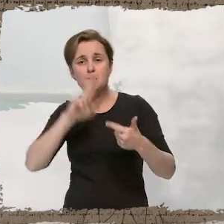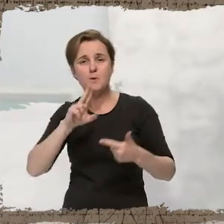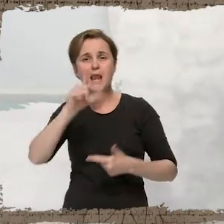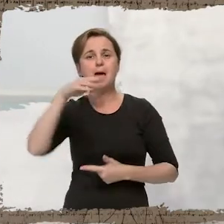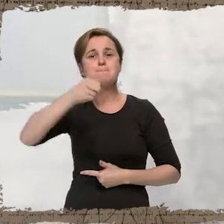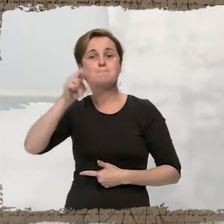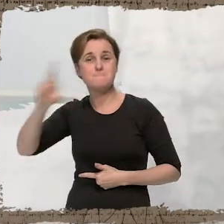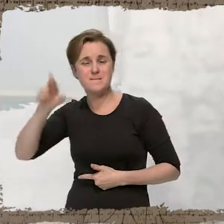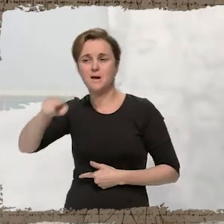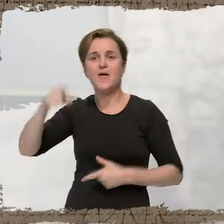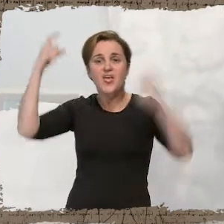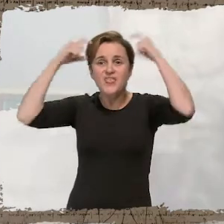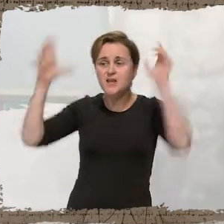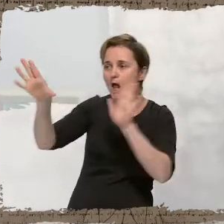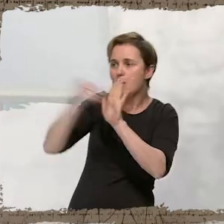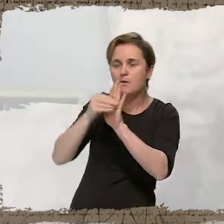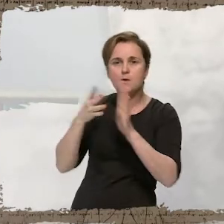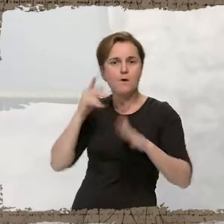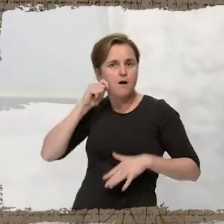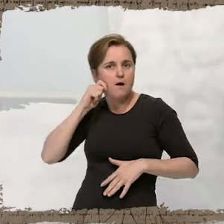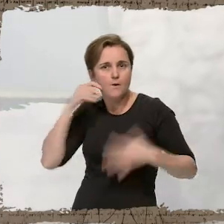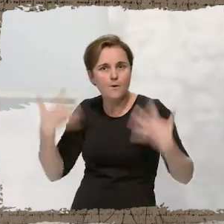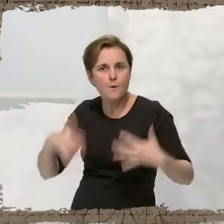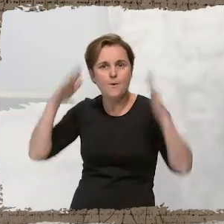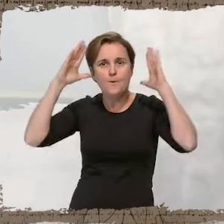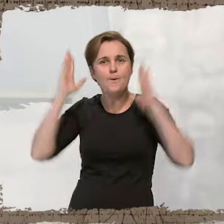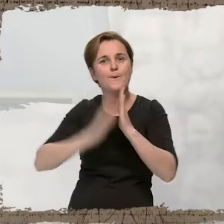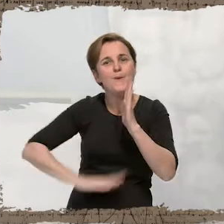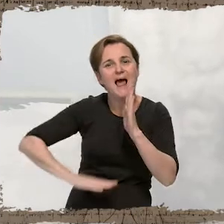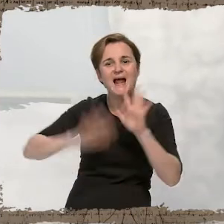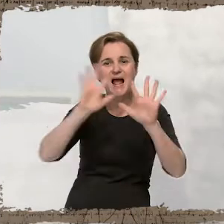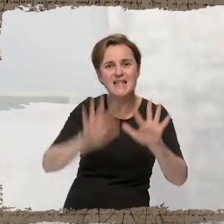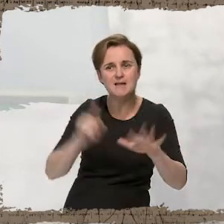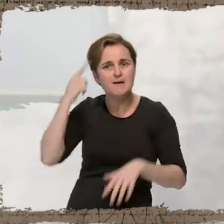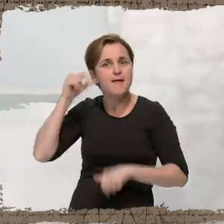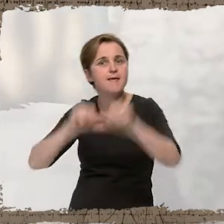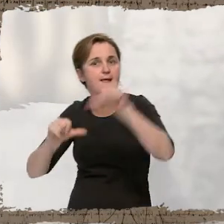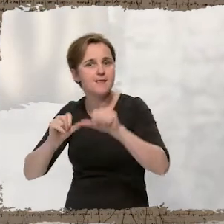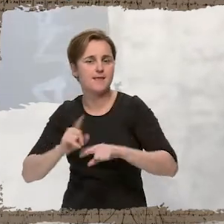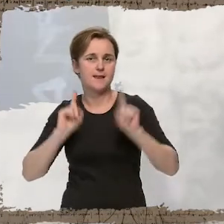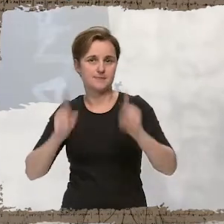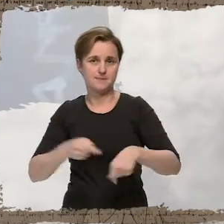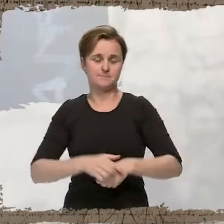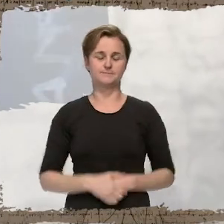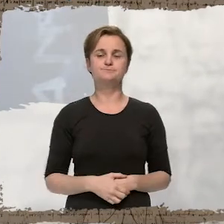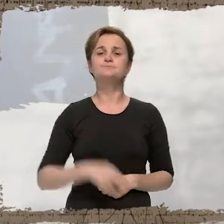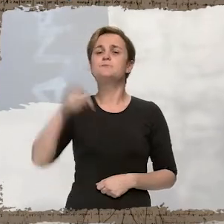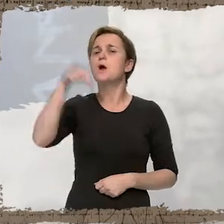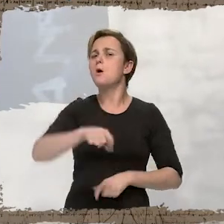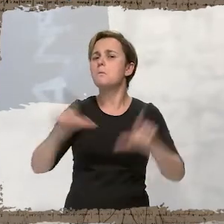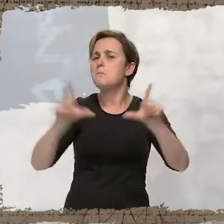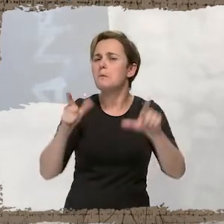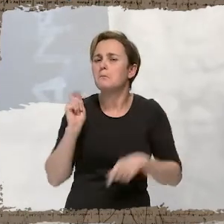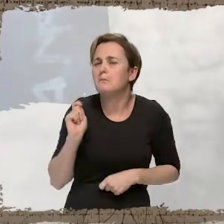mujer más hermosa del mundo que lo a walt disney para su personaje de blancanieves era también ingeniero e inventor en el programa de hoy